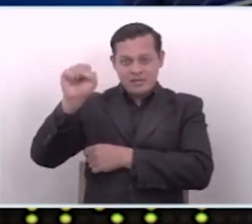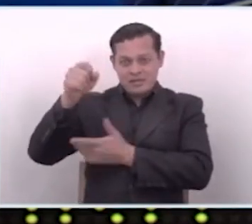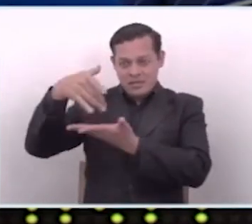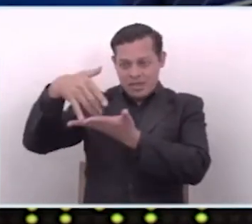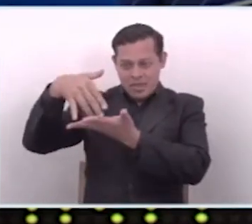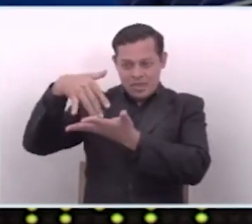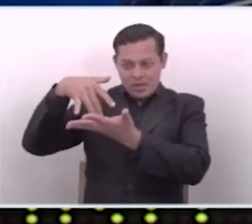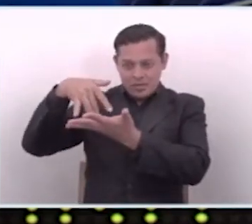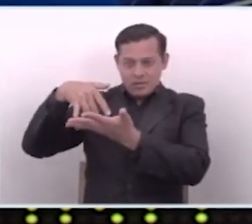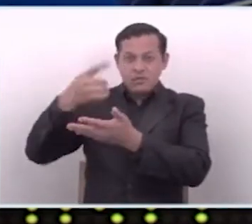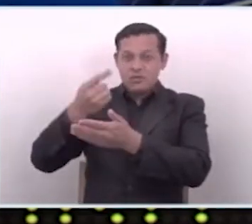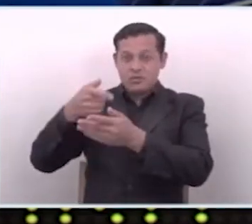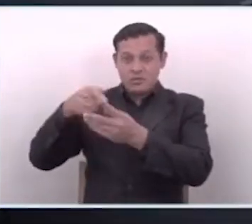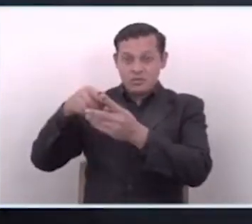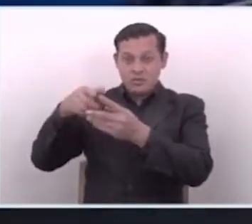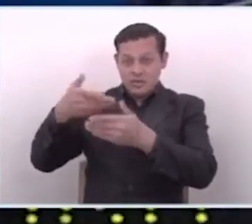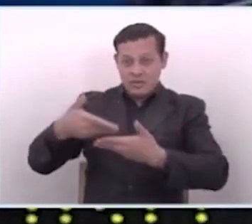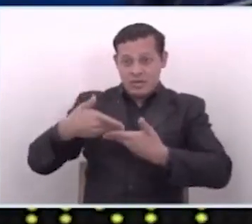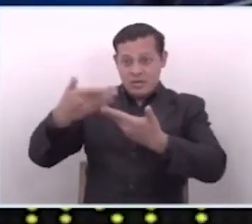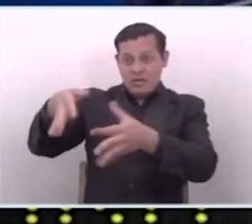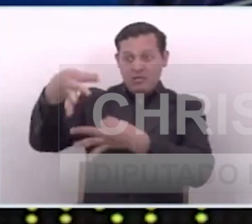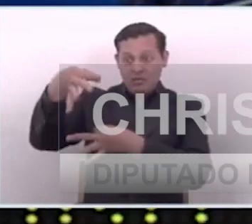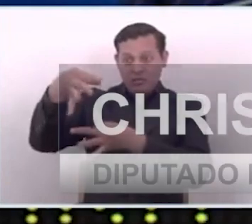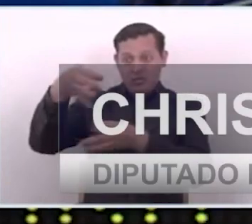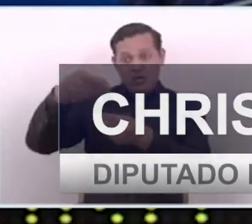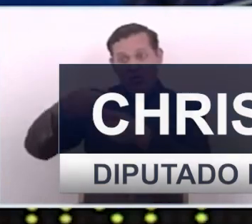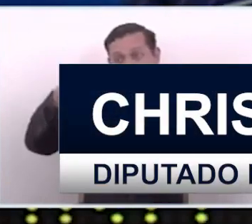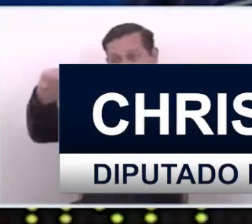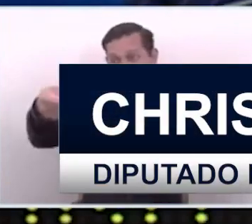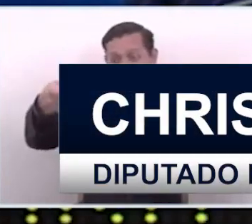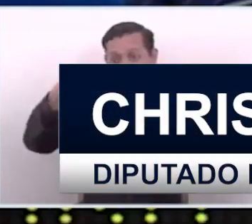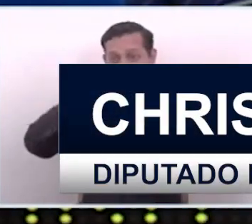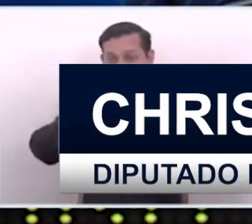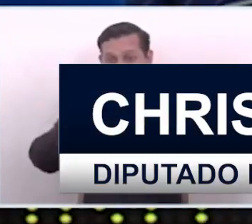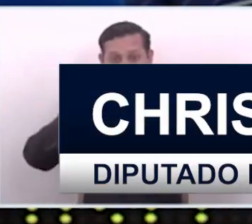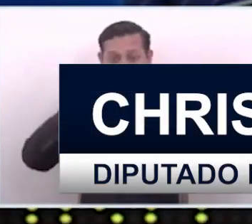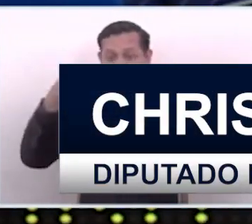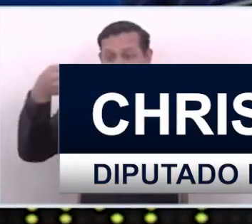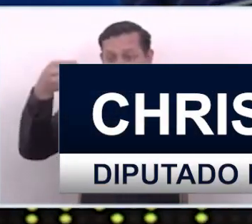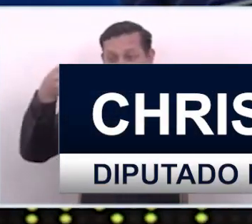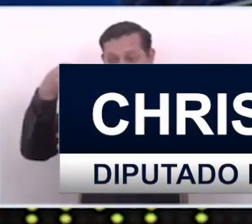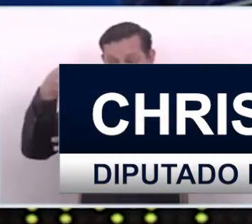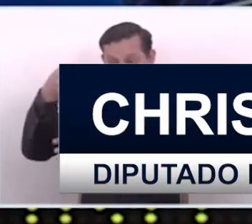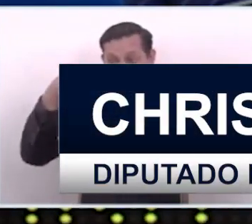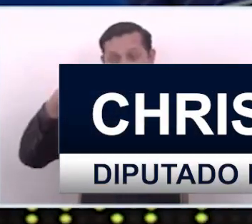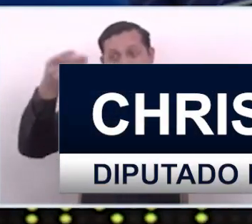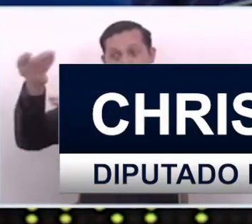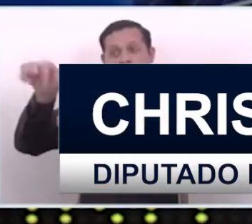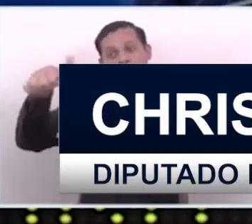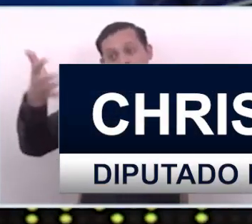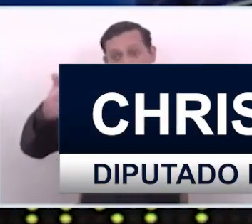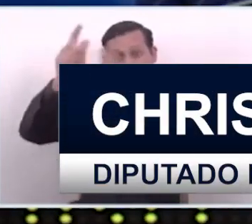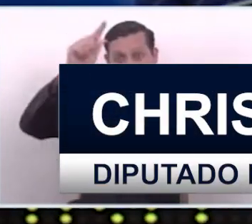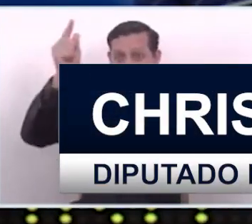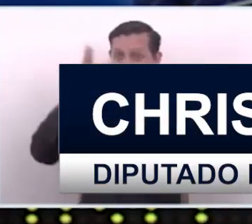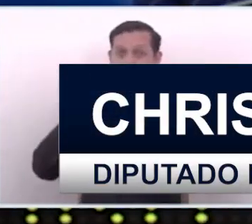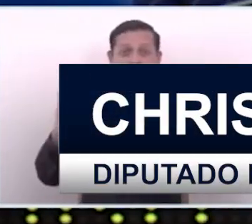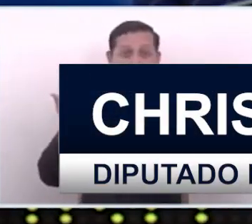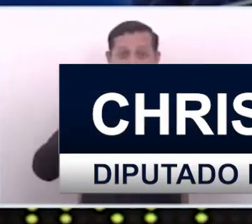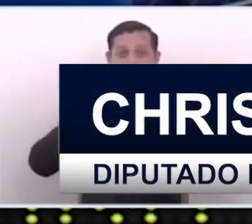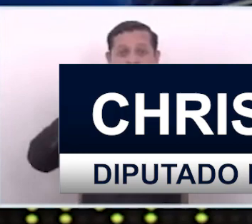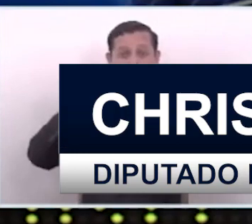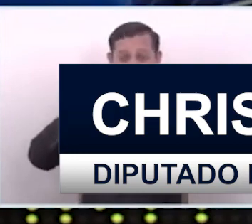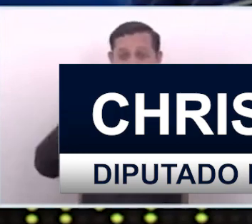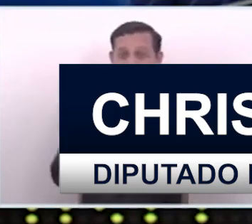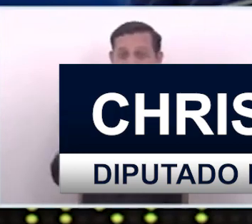en los cuales hay que estarse pasando los papeles de un hospital a otro de una institución a otro cuando todo esto puede estar